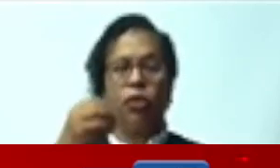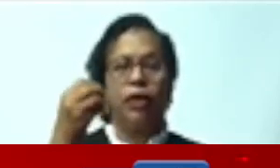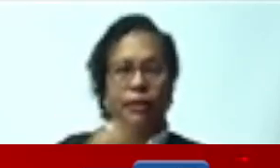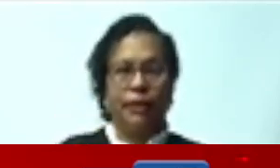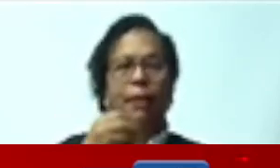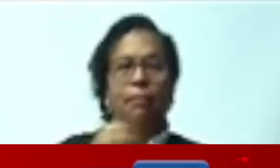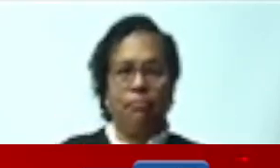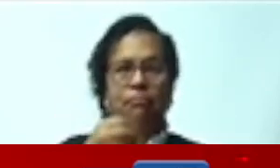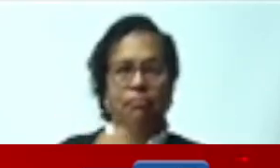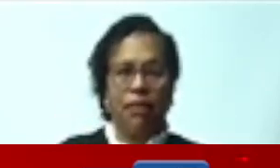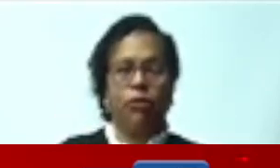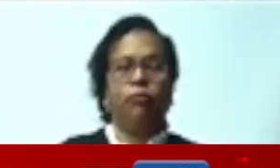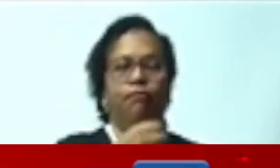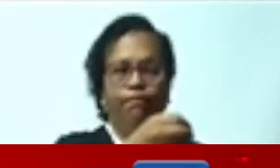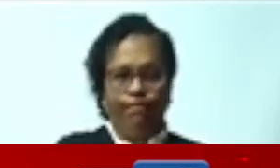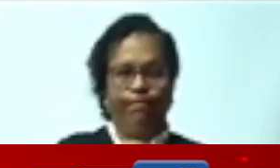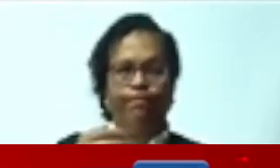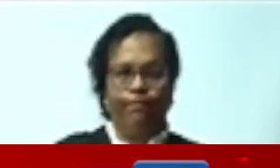Nacional.